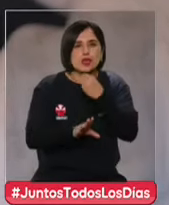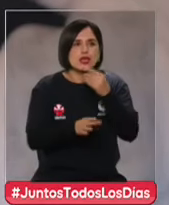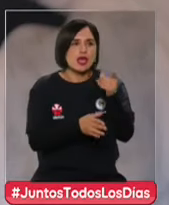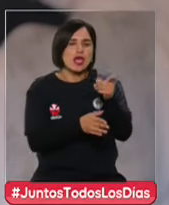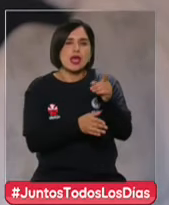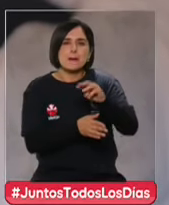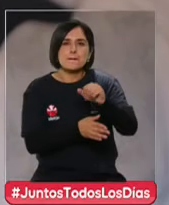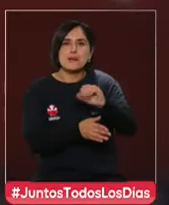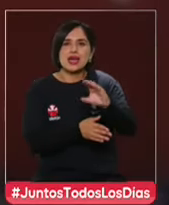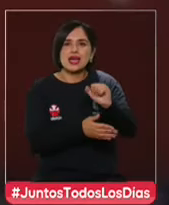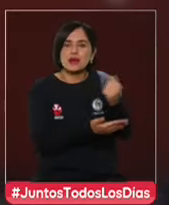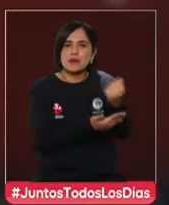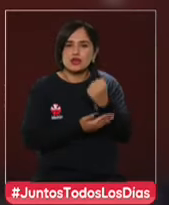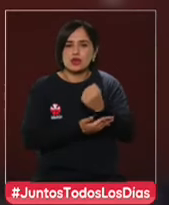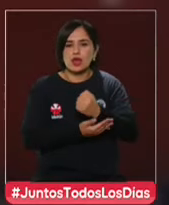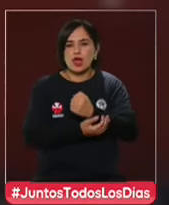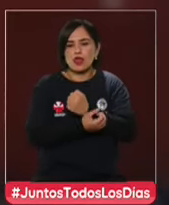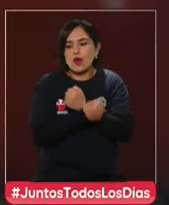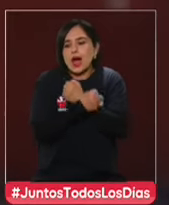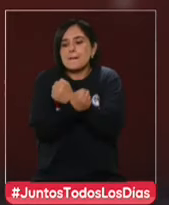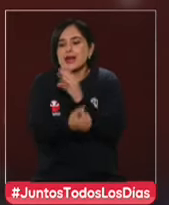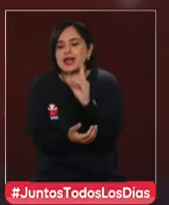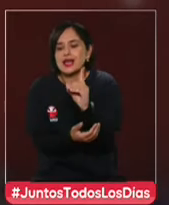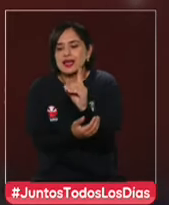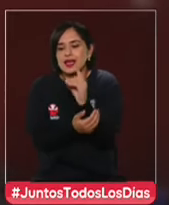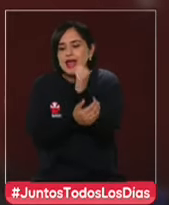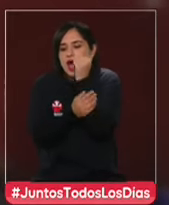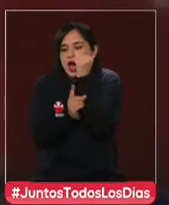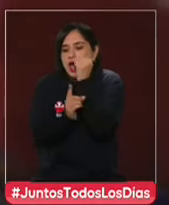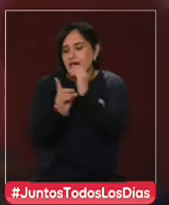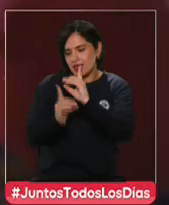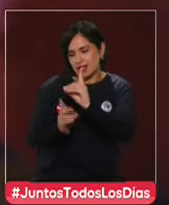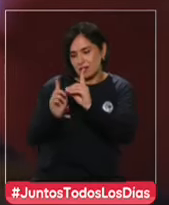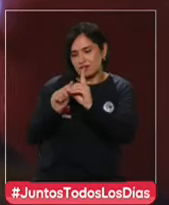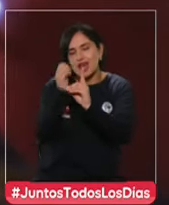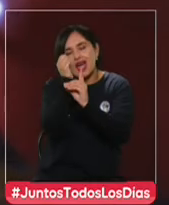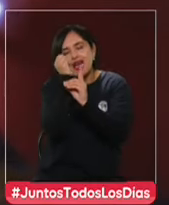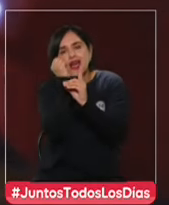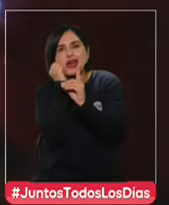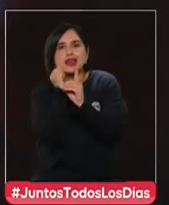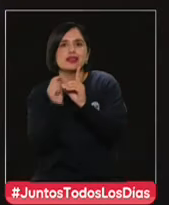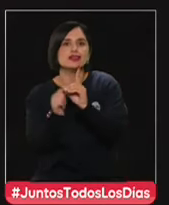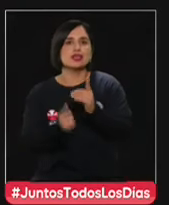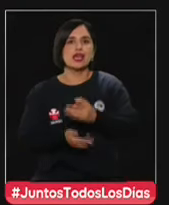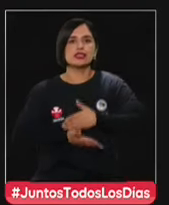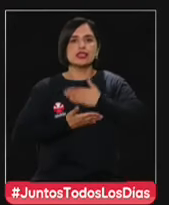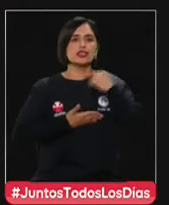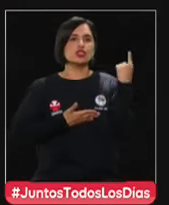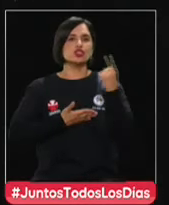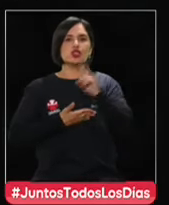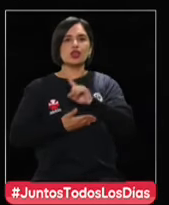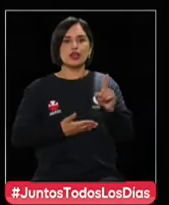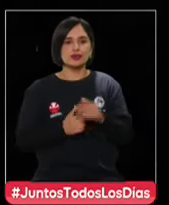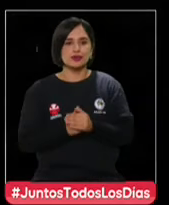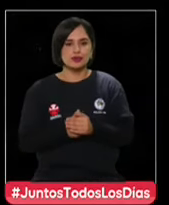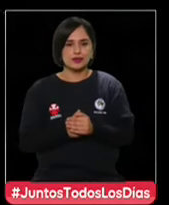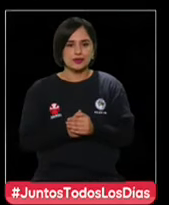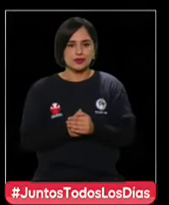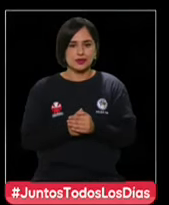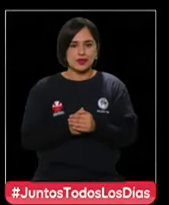ayudado a querer la discapacidad, a acariciar la discapacidad, a sentir que no estoy sola.